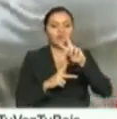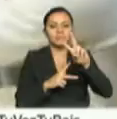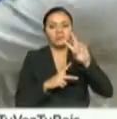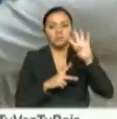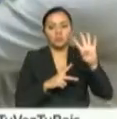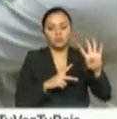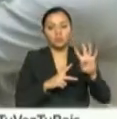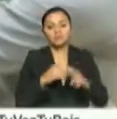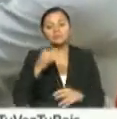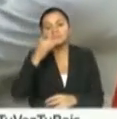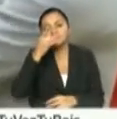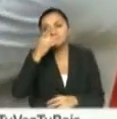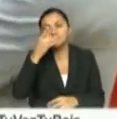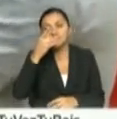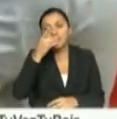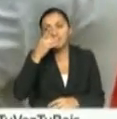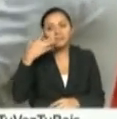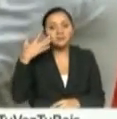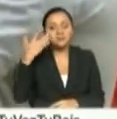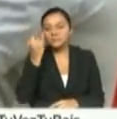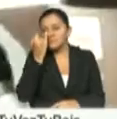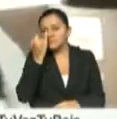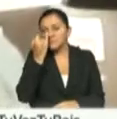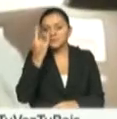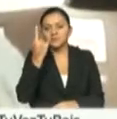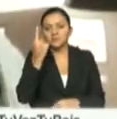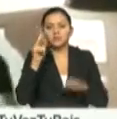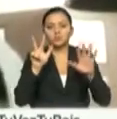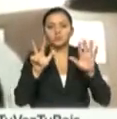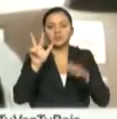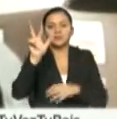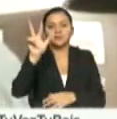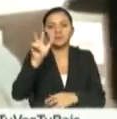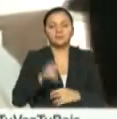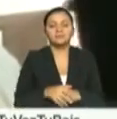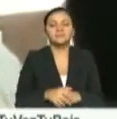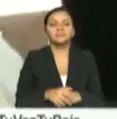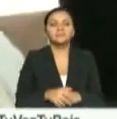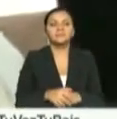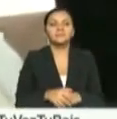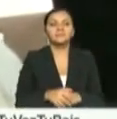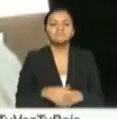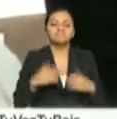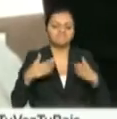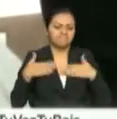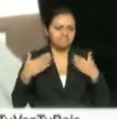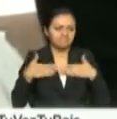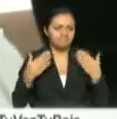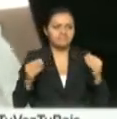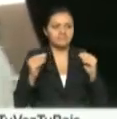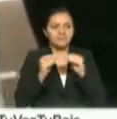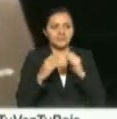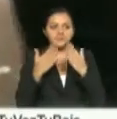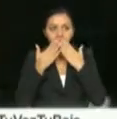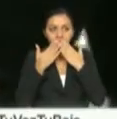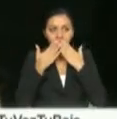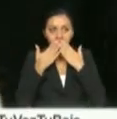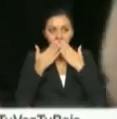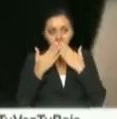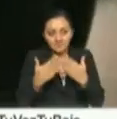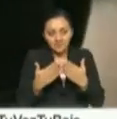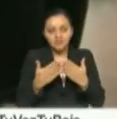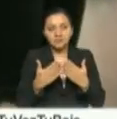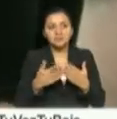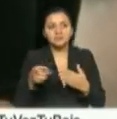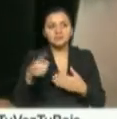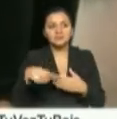los indígenas de la sierra 183. Y me voy contento, agradezco a los señores